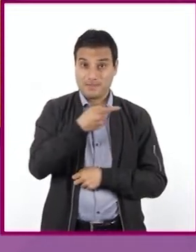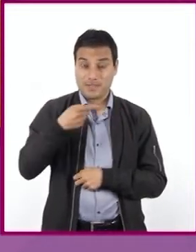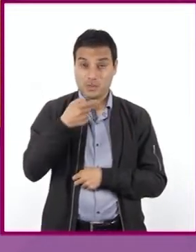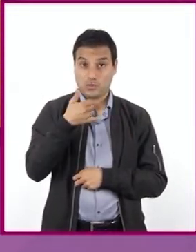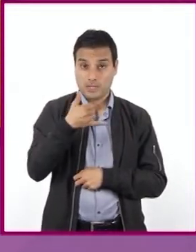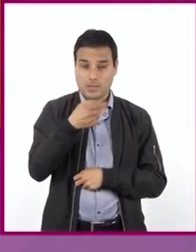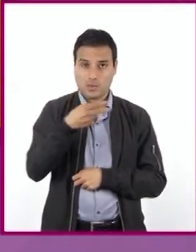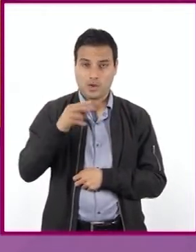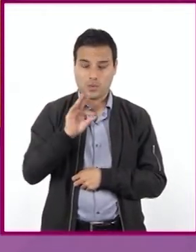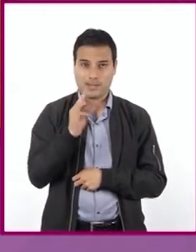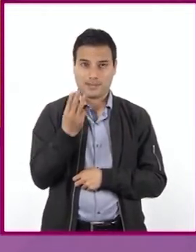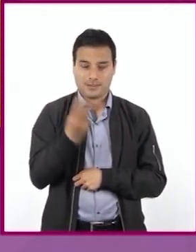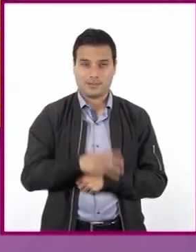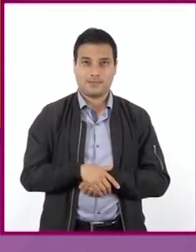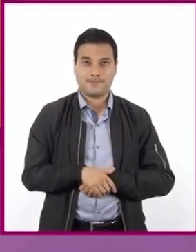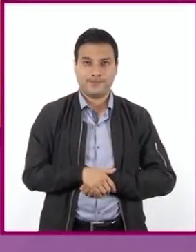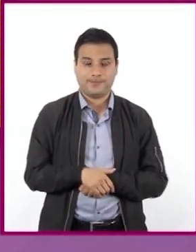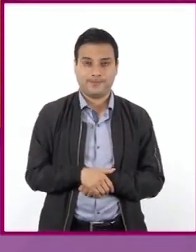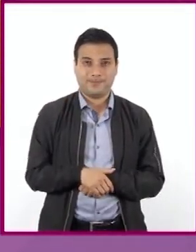y igual a 43.